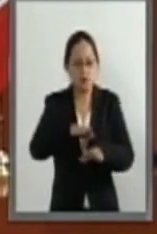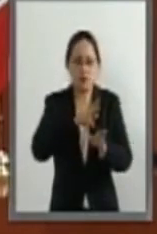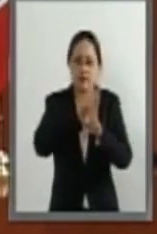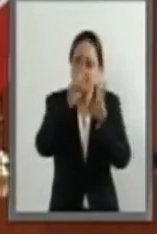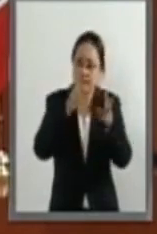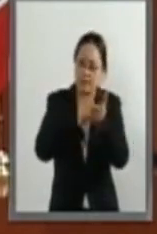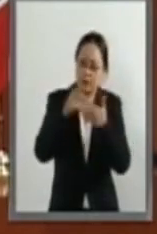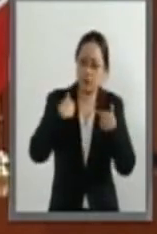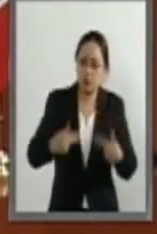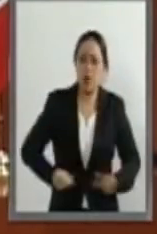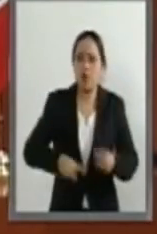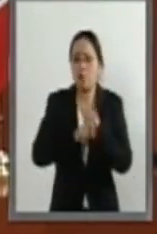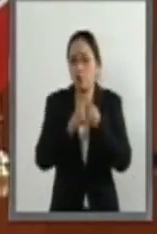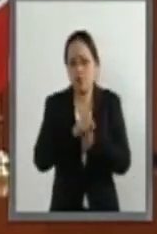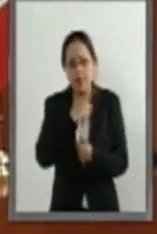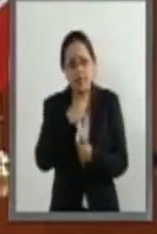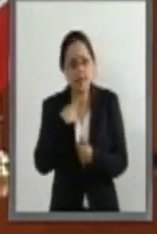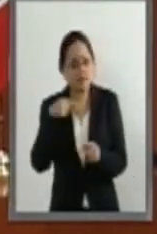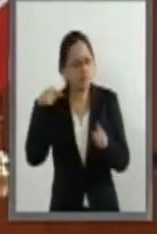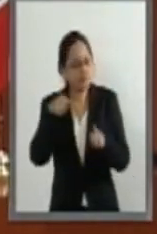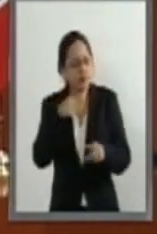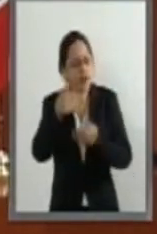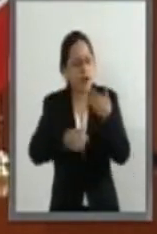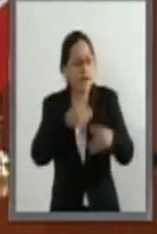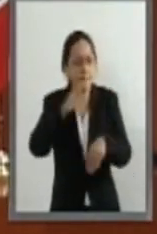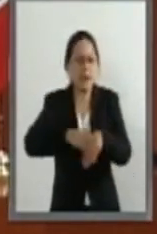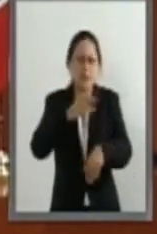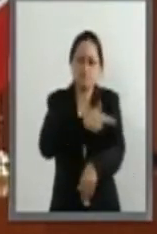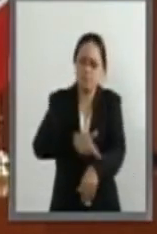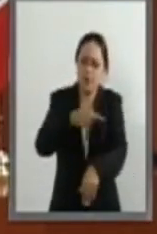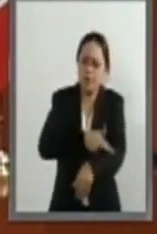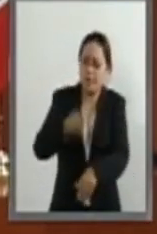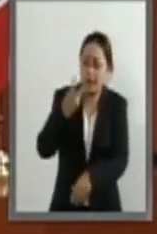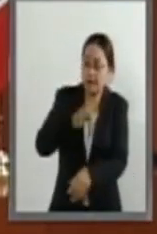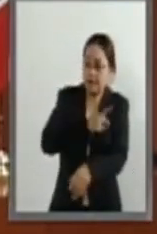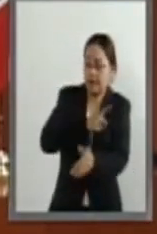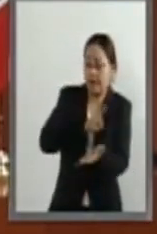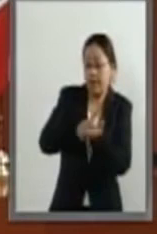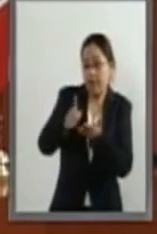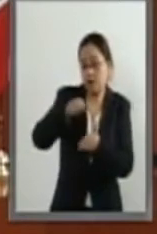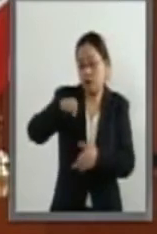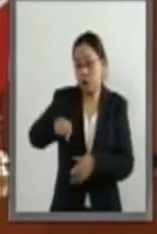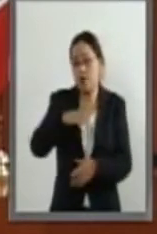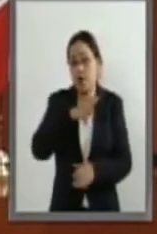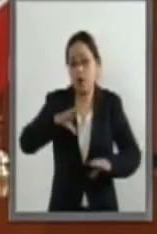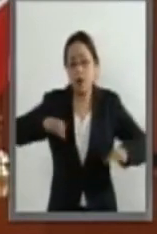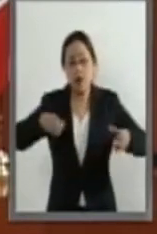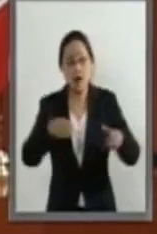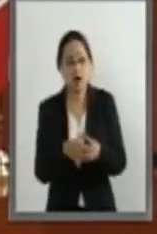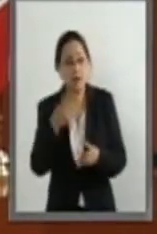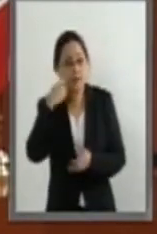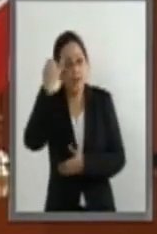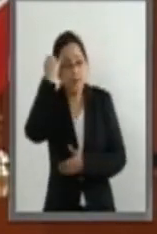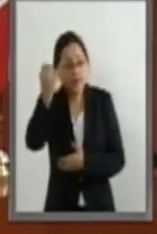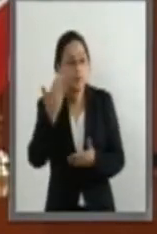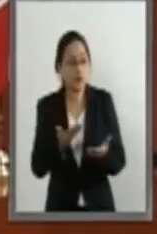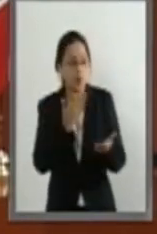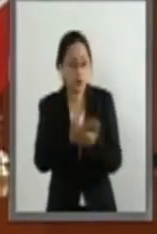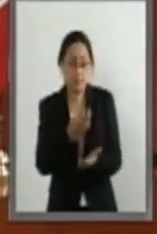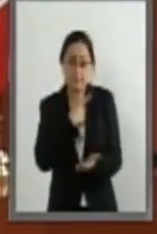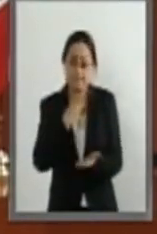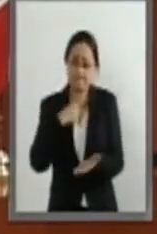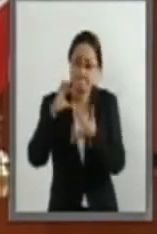humanos, se le dé trámite preferente, a modo de derecho que tiene el titular del Ejecutivo para que sus iniciativas